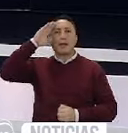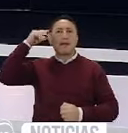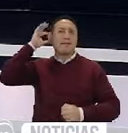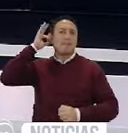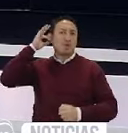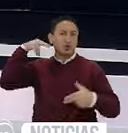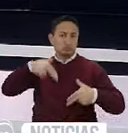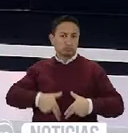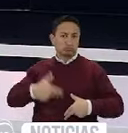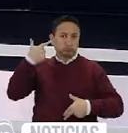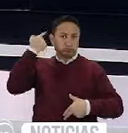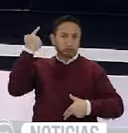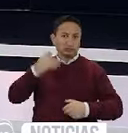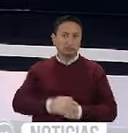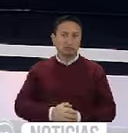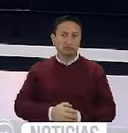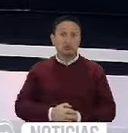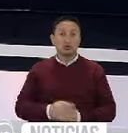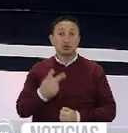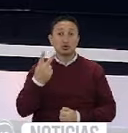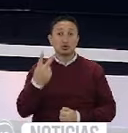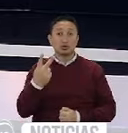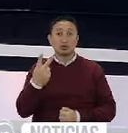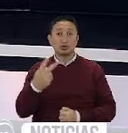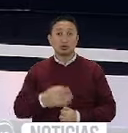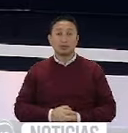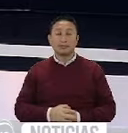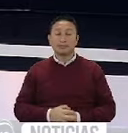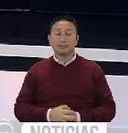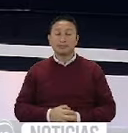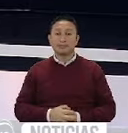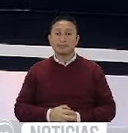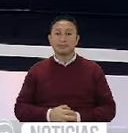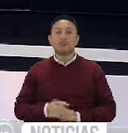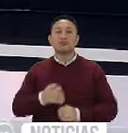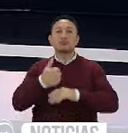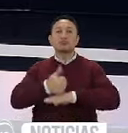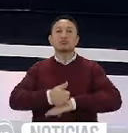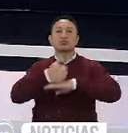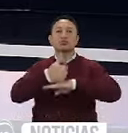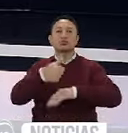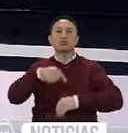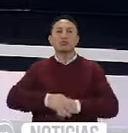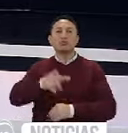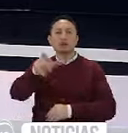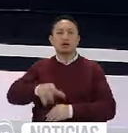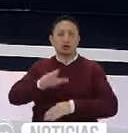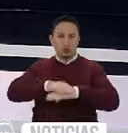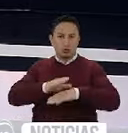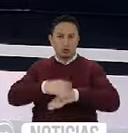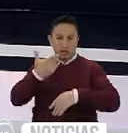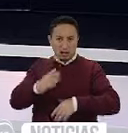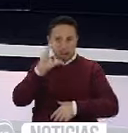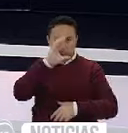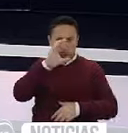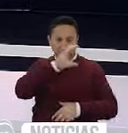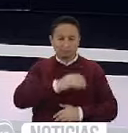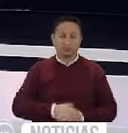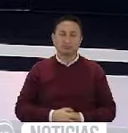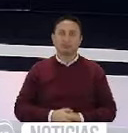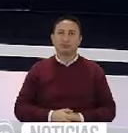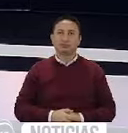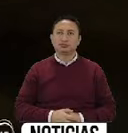penitenciaria, quien recibió 2 impactos de bala en su cuerpo. Las autoridades buscan a los responsables del